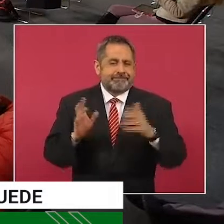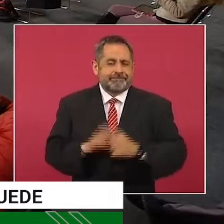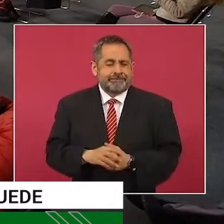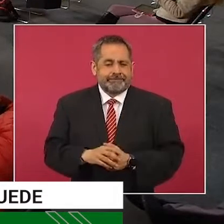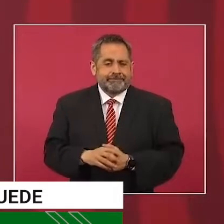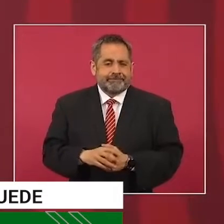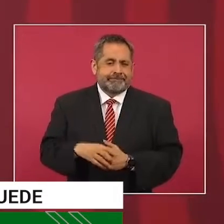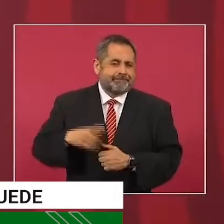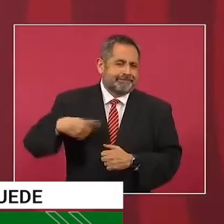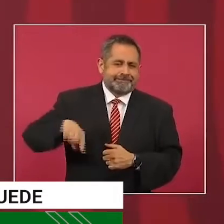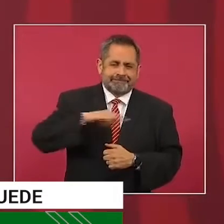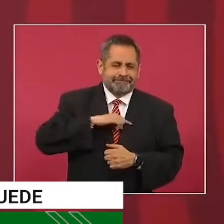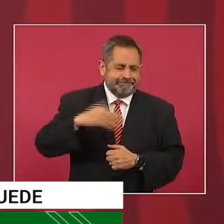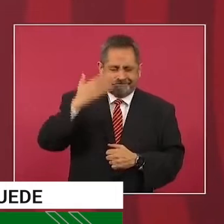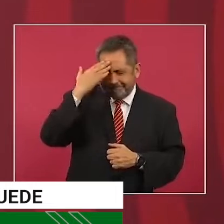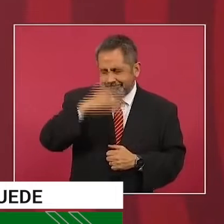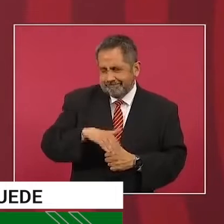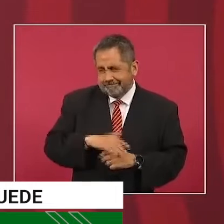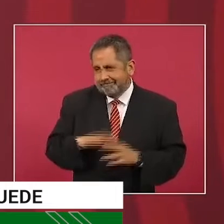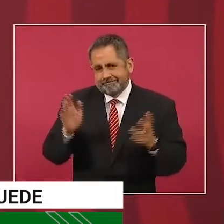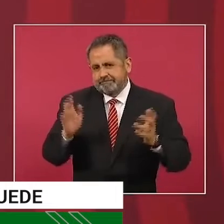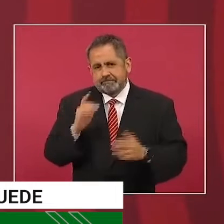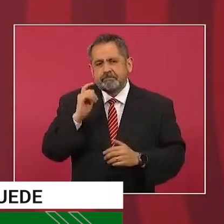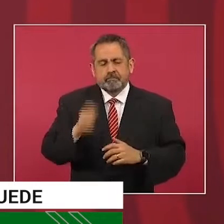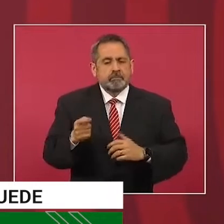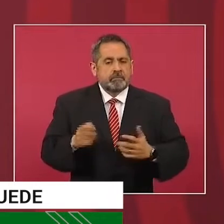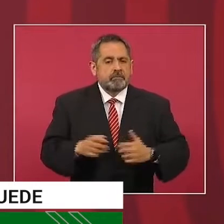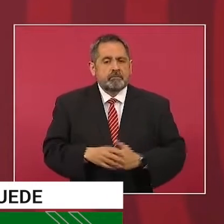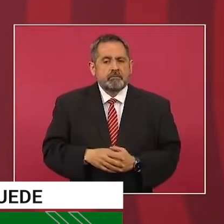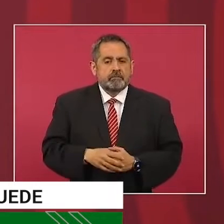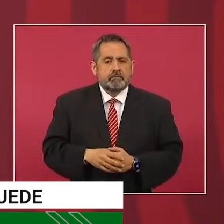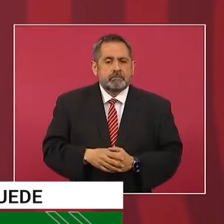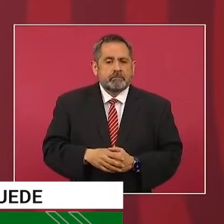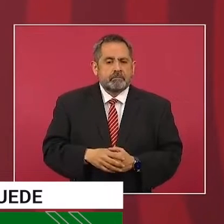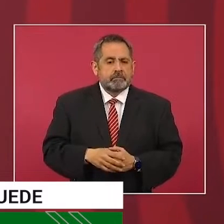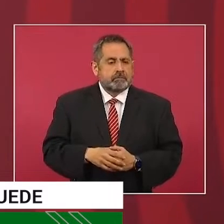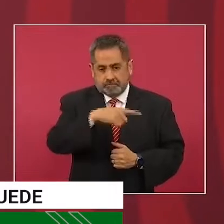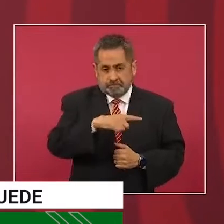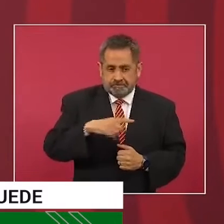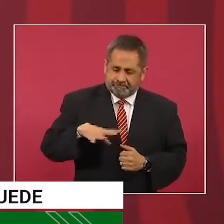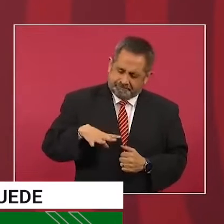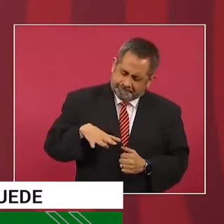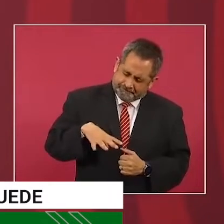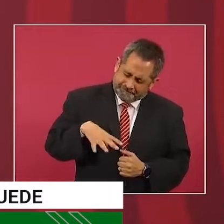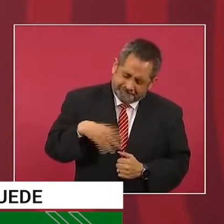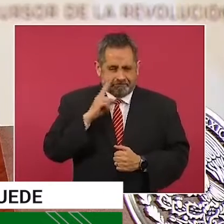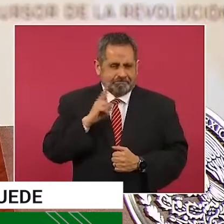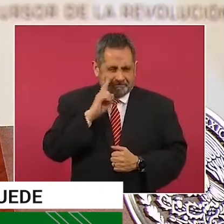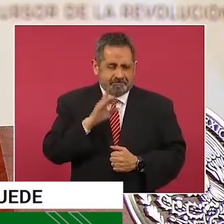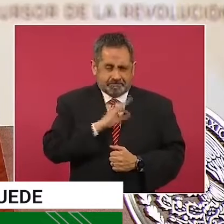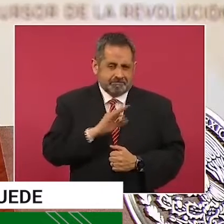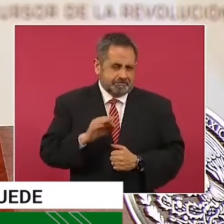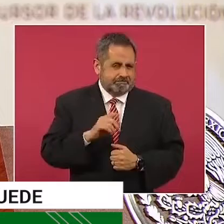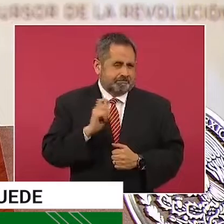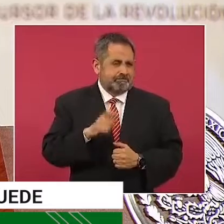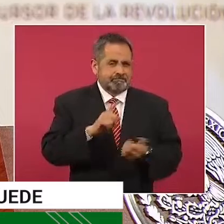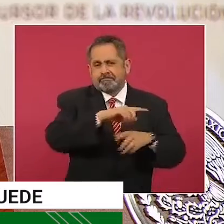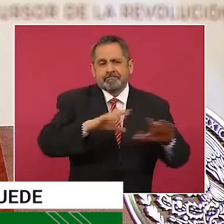esfuerzo, se podría llevar a cabo la consulta de revocación de mandato. Si se hace un esfuerzo de parte de